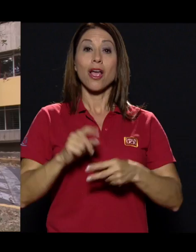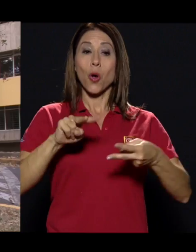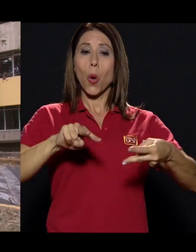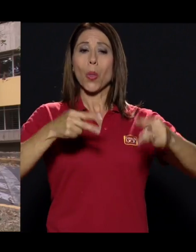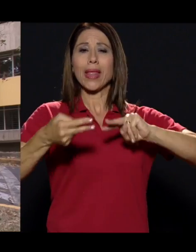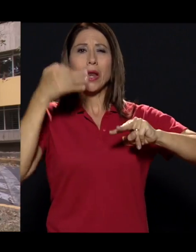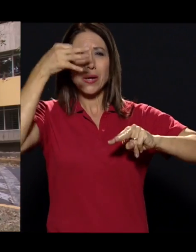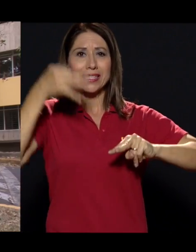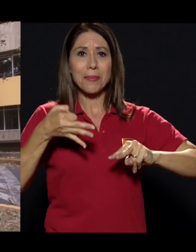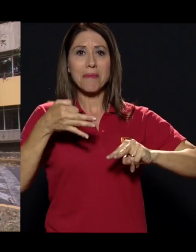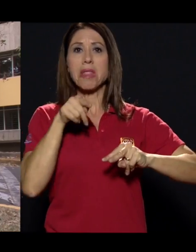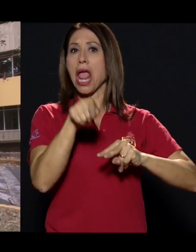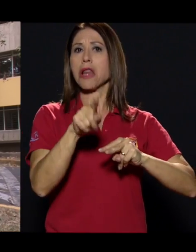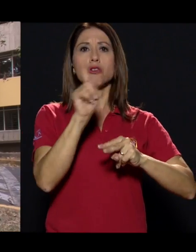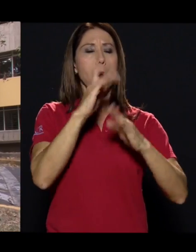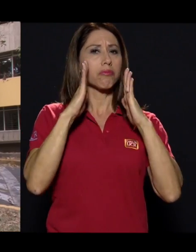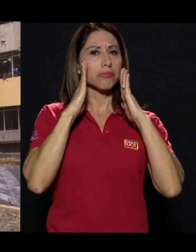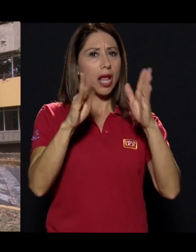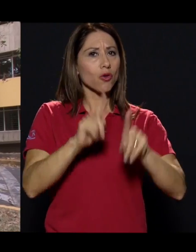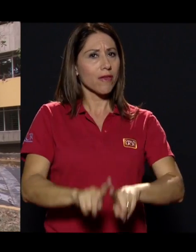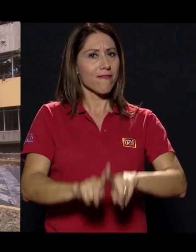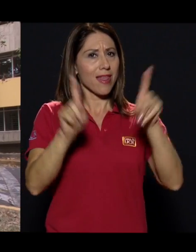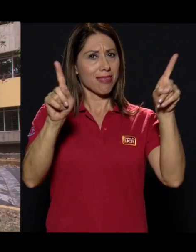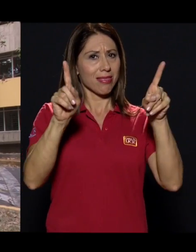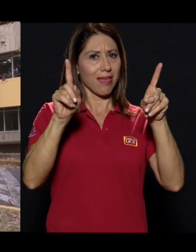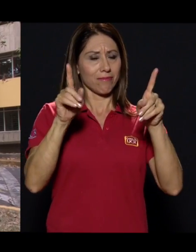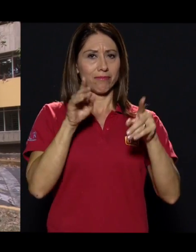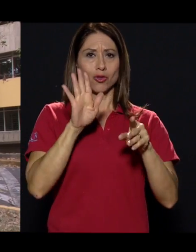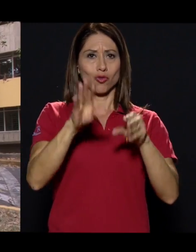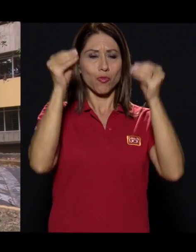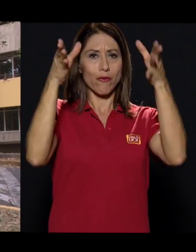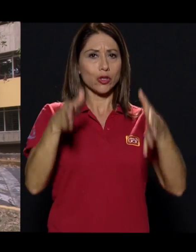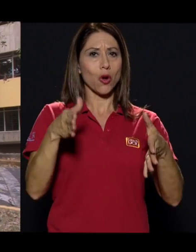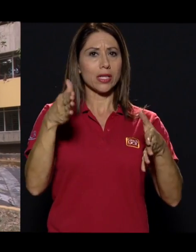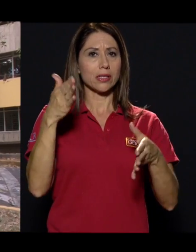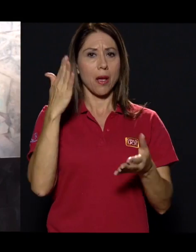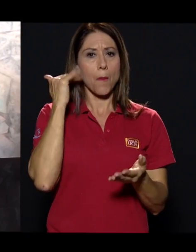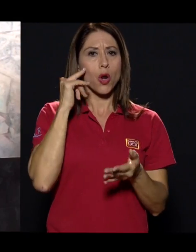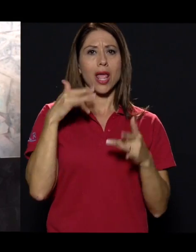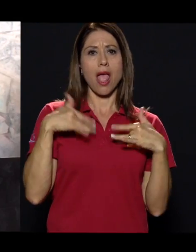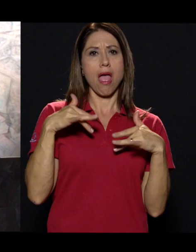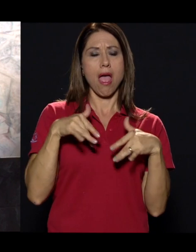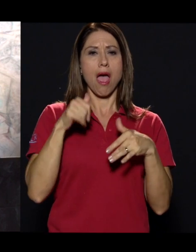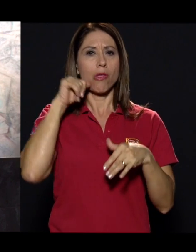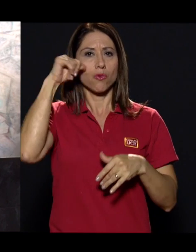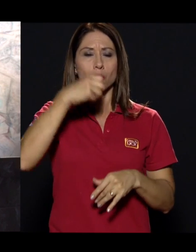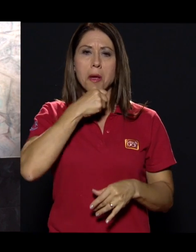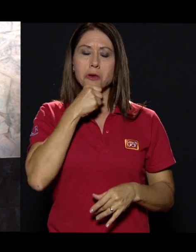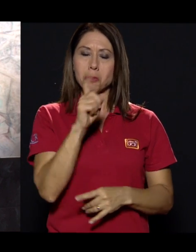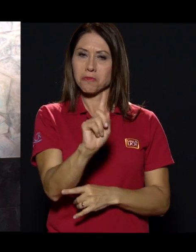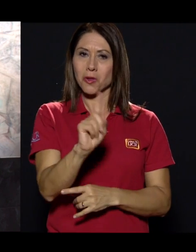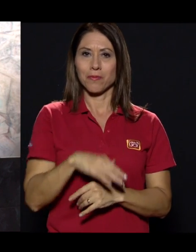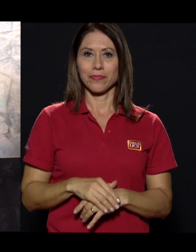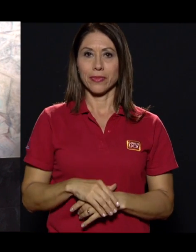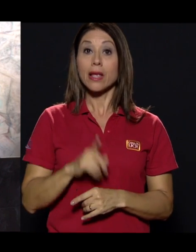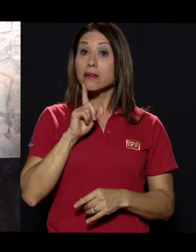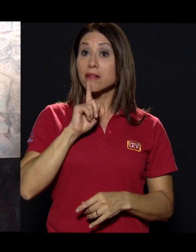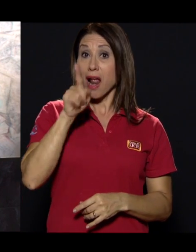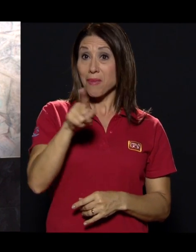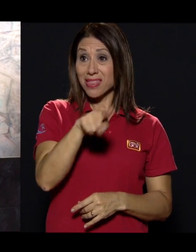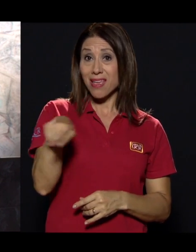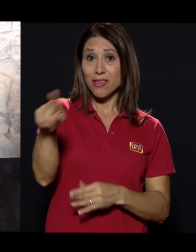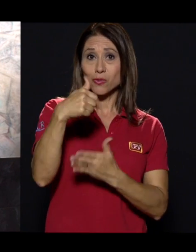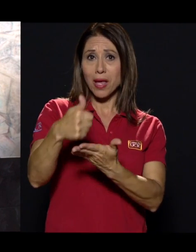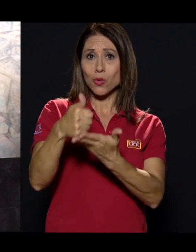que se piensa, él no recibió un trato diferente de los profesores por ser adulto mayor. Realmente me ayudaron bastante, pero no me